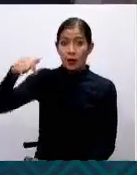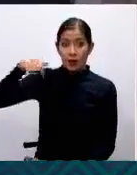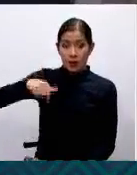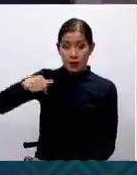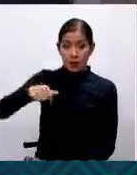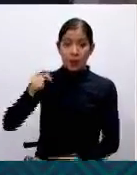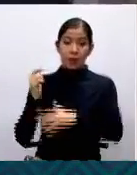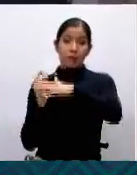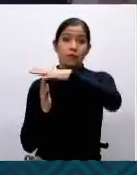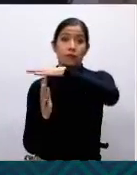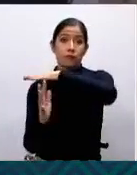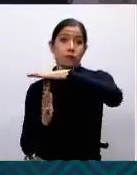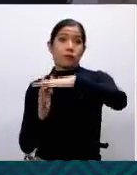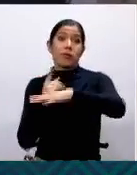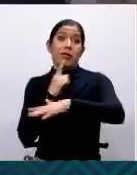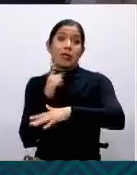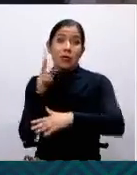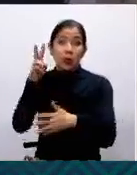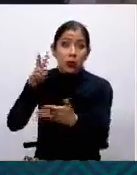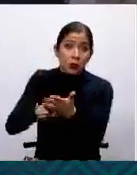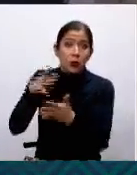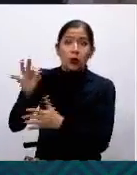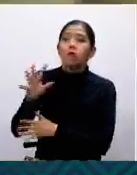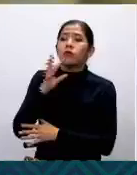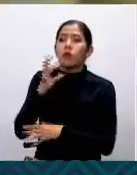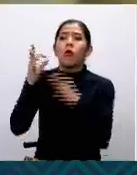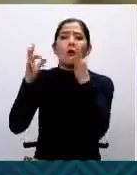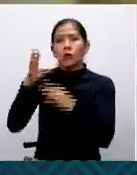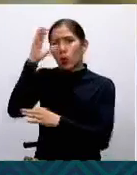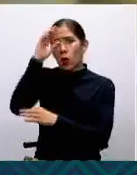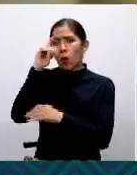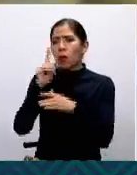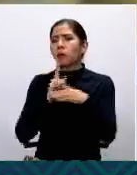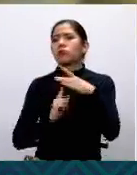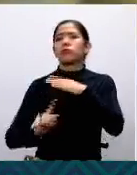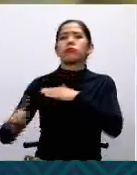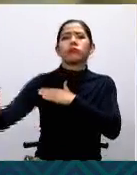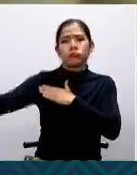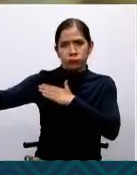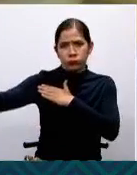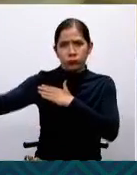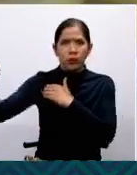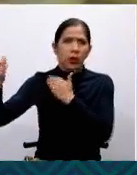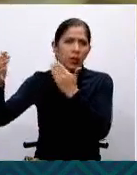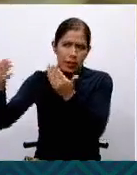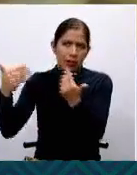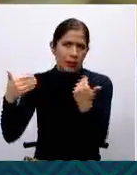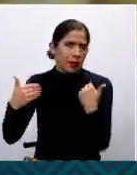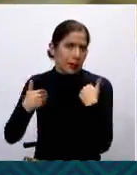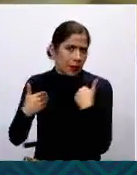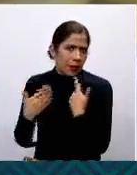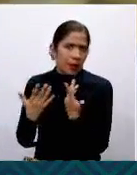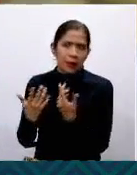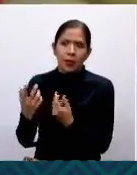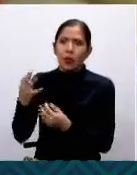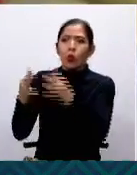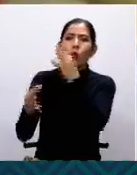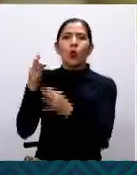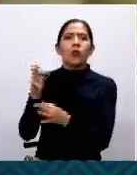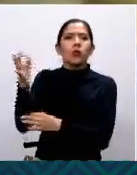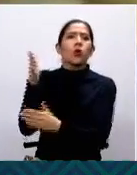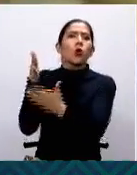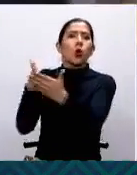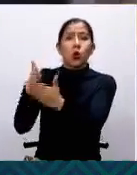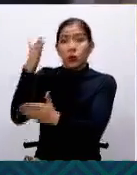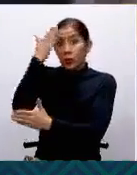2019, confirmaron la salida de Leonardo Suárez, expresidente de la cooperativa Cotas, quien lleva en su contra un proceso por hechos de corrupción dentro de